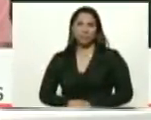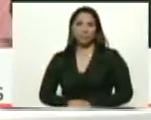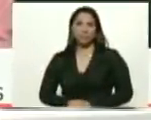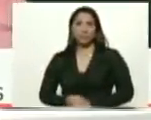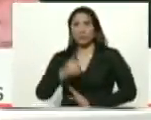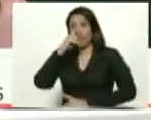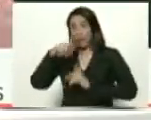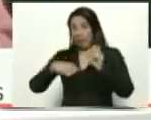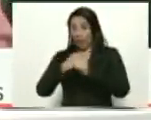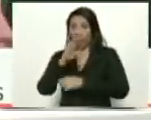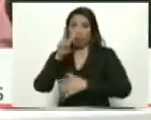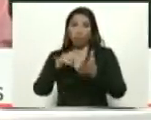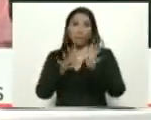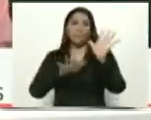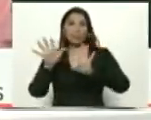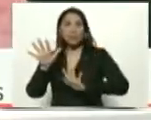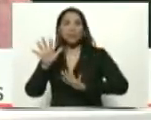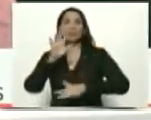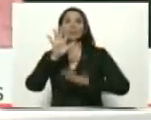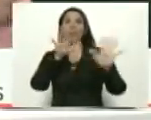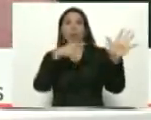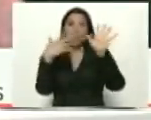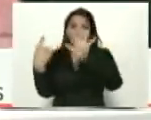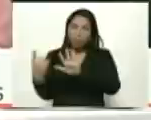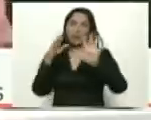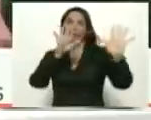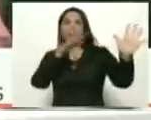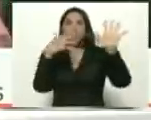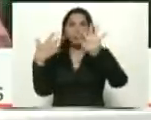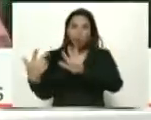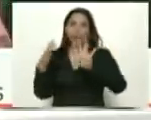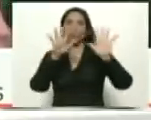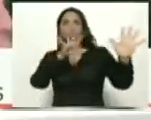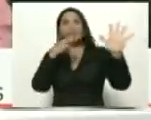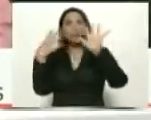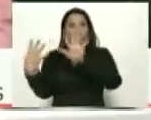año 2015, 16, 17, 18, 19.